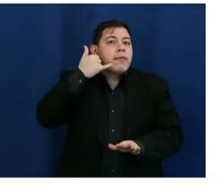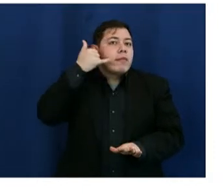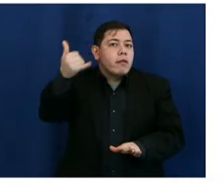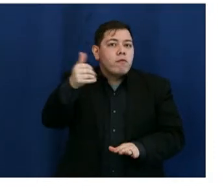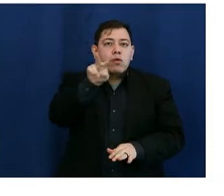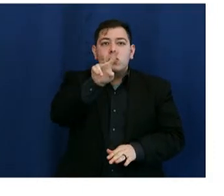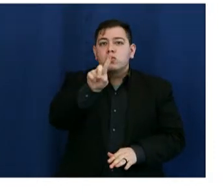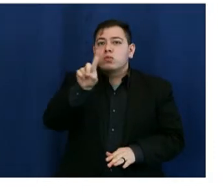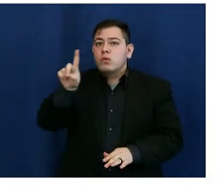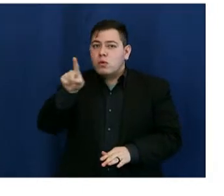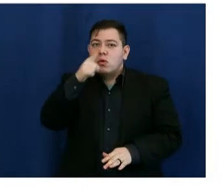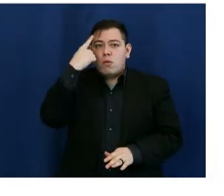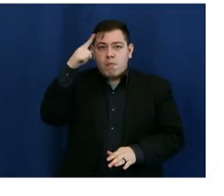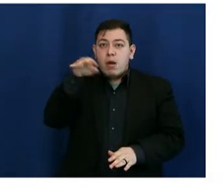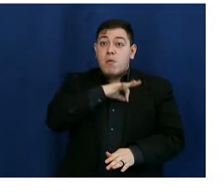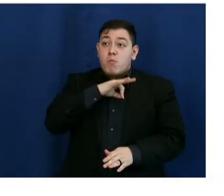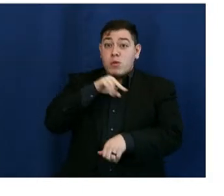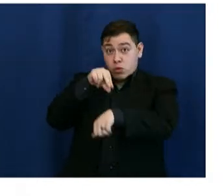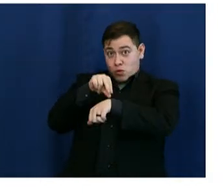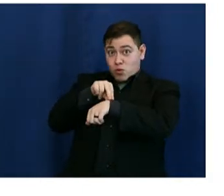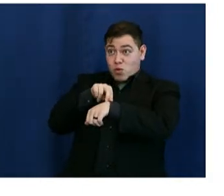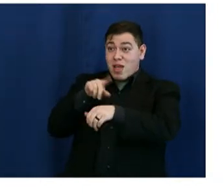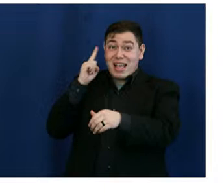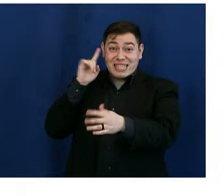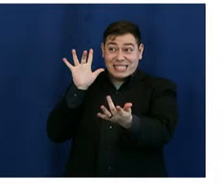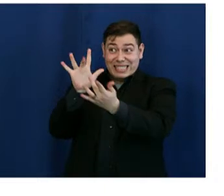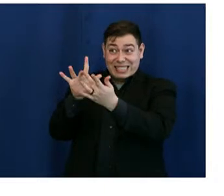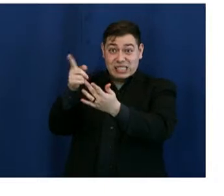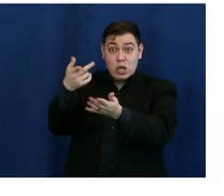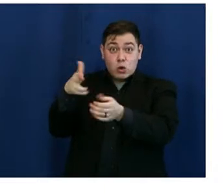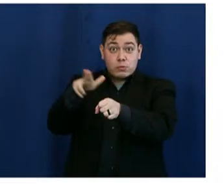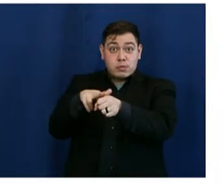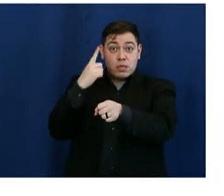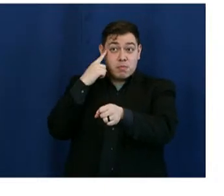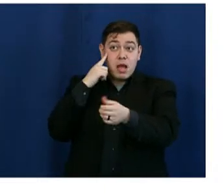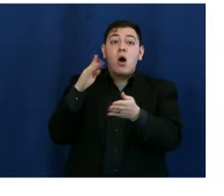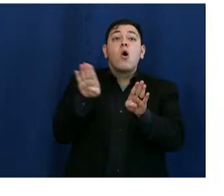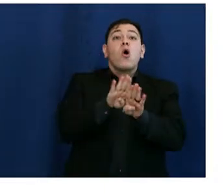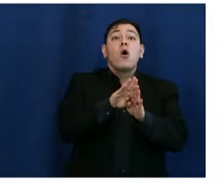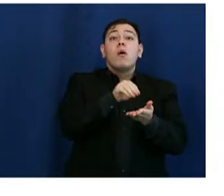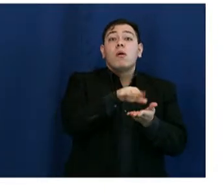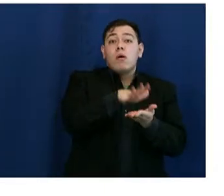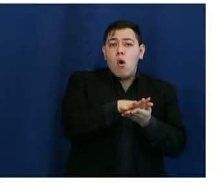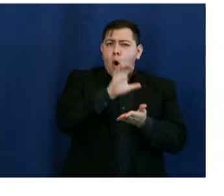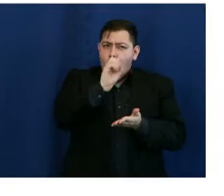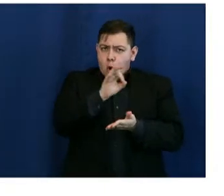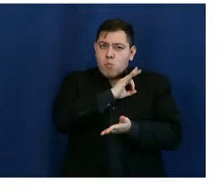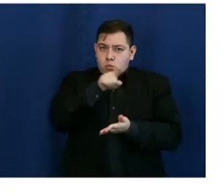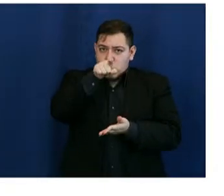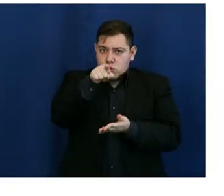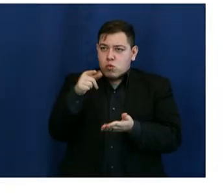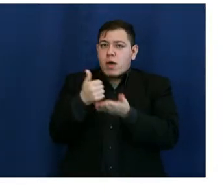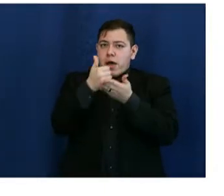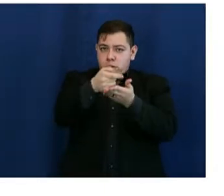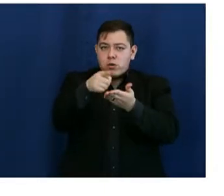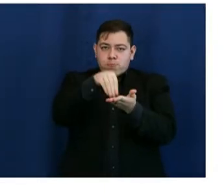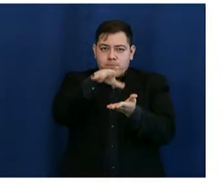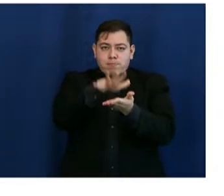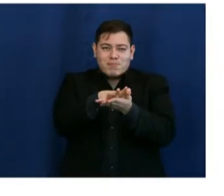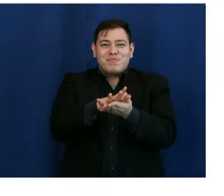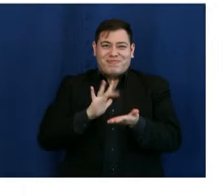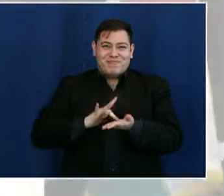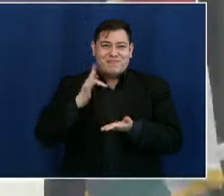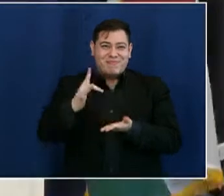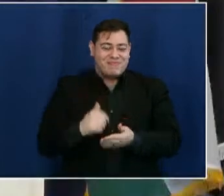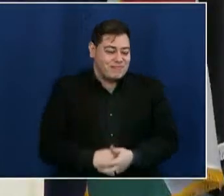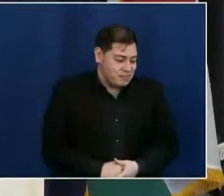su proveedor de atención médica o hacer una cita de vacunación en el sitio del condado de San Diego. Thank you very much. Muchas